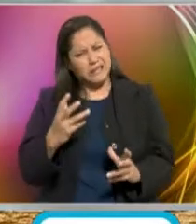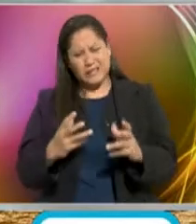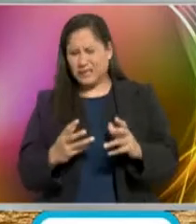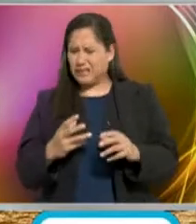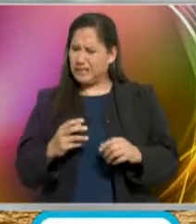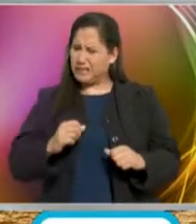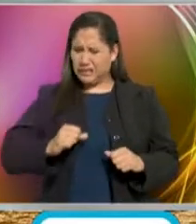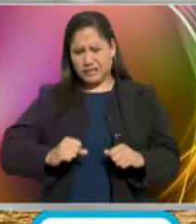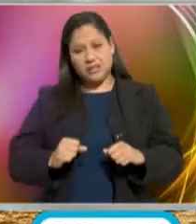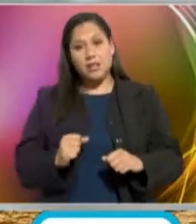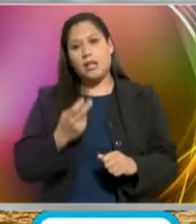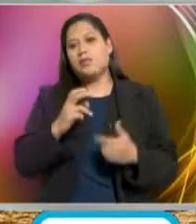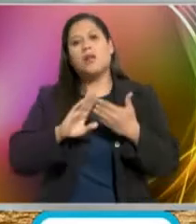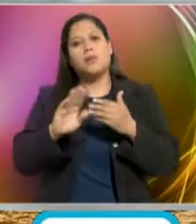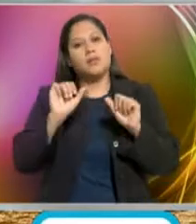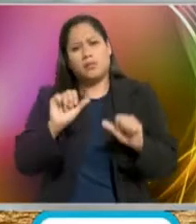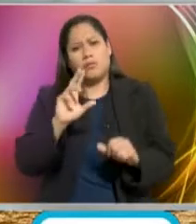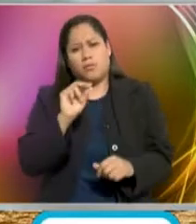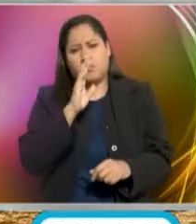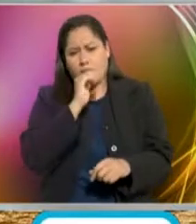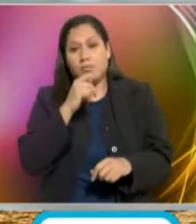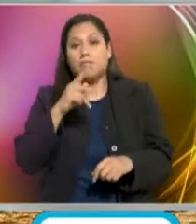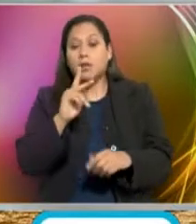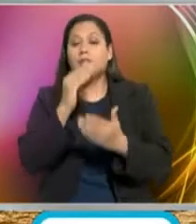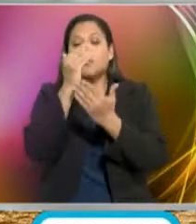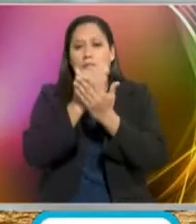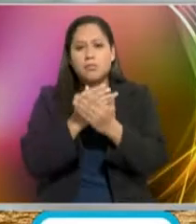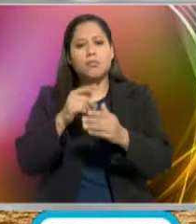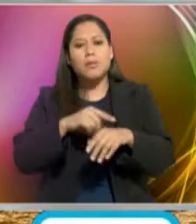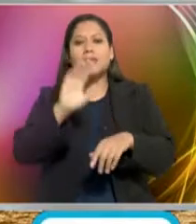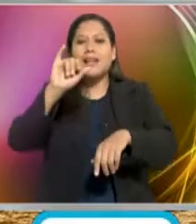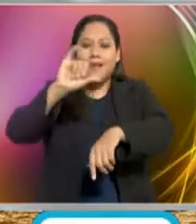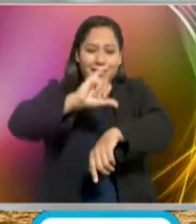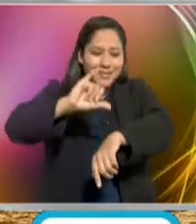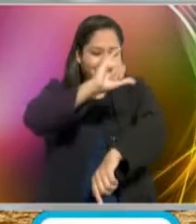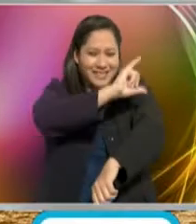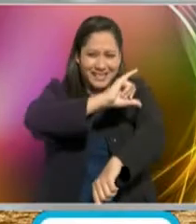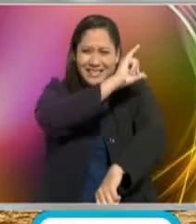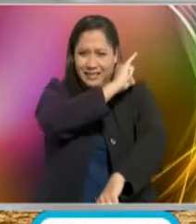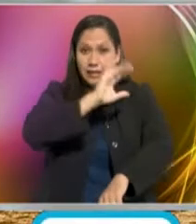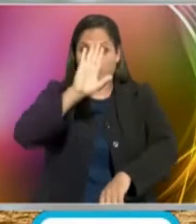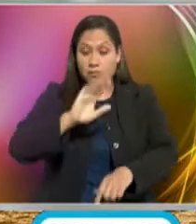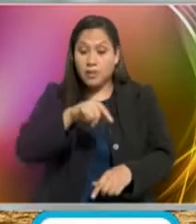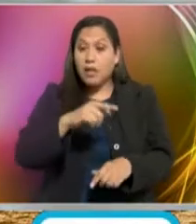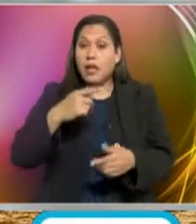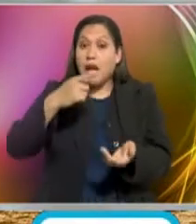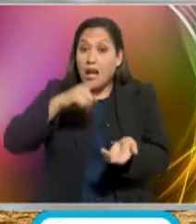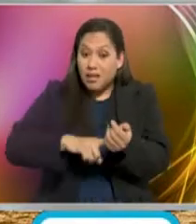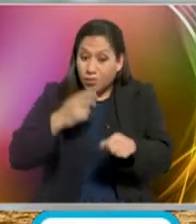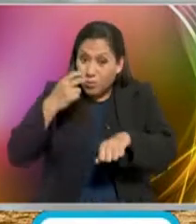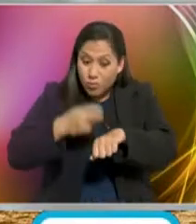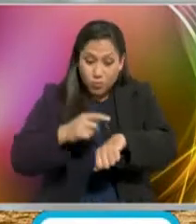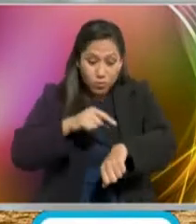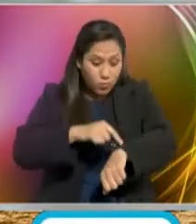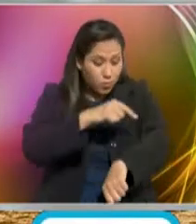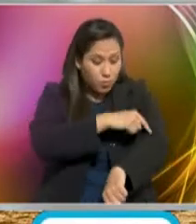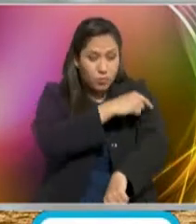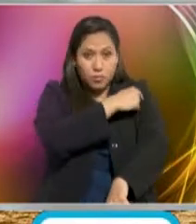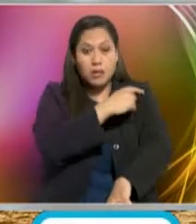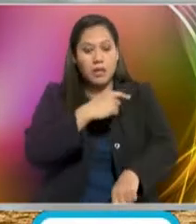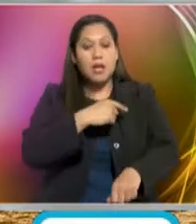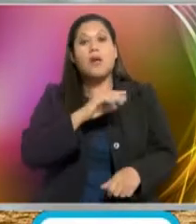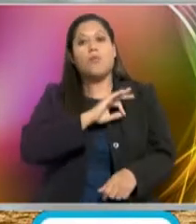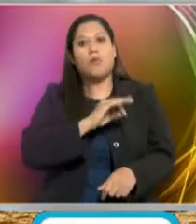Digo, es algo que no podemos evitar, pero sí disminuir un poco. Prevenir. Ajá. Sí. Si se endurecen las arterias hay más riesgo de ataque al